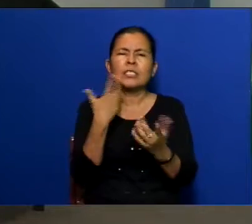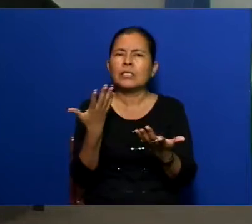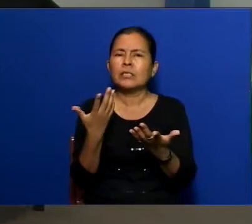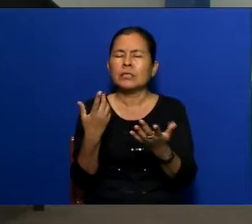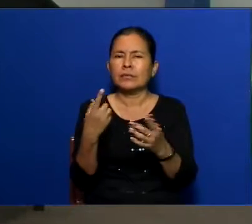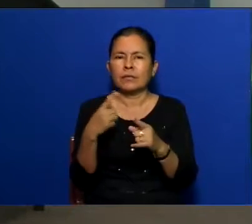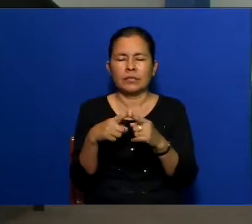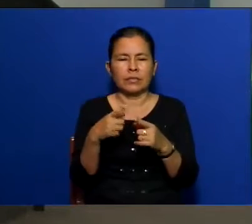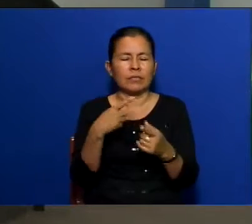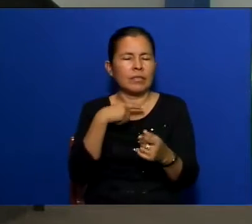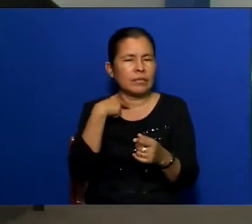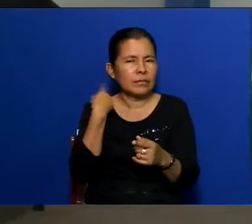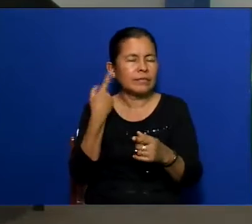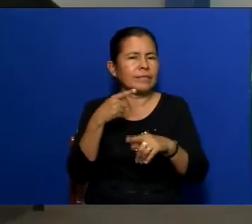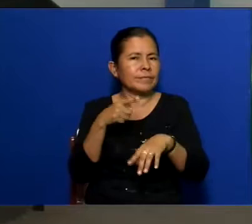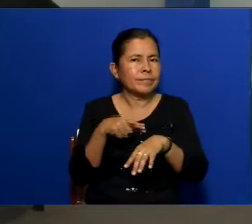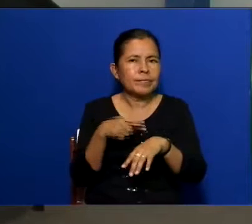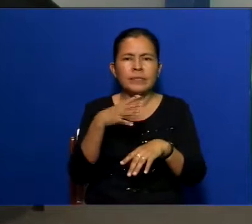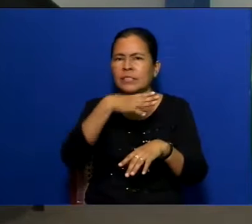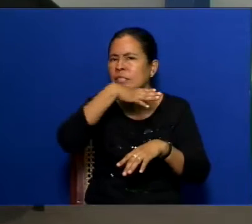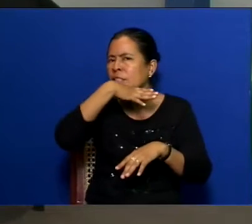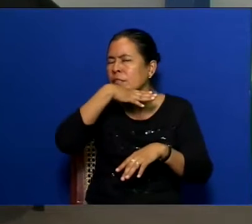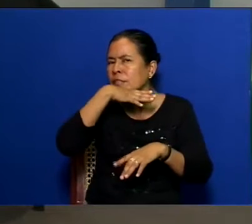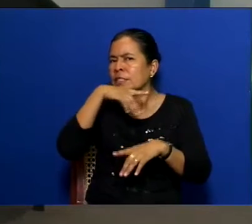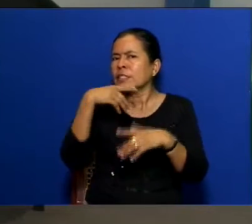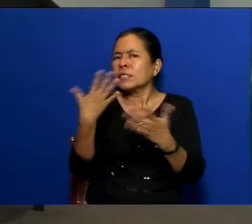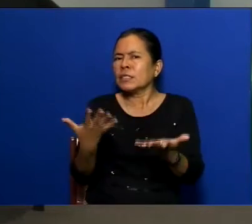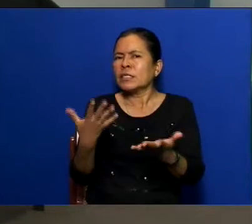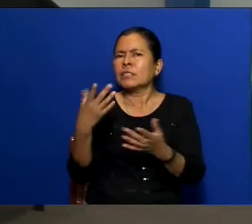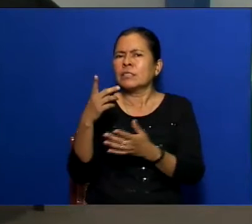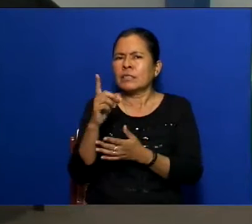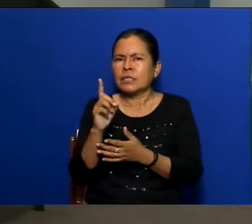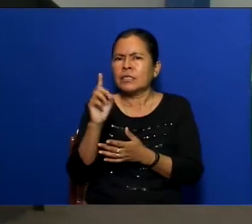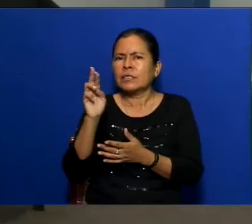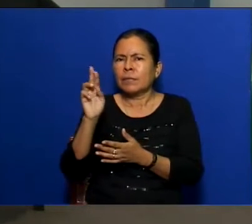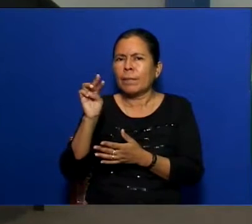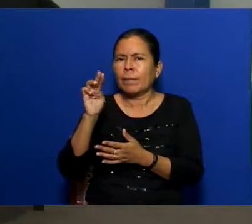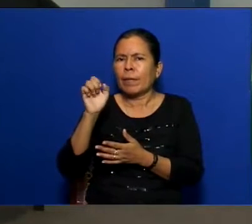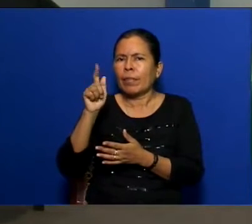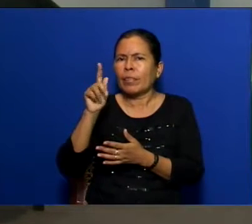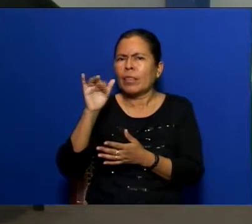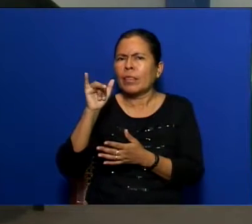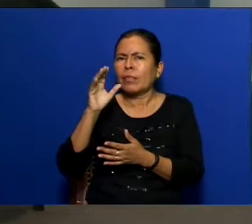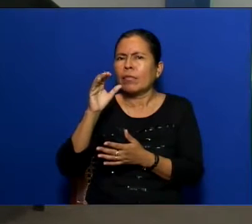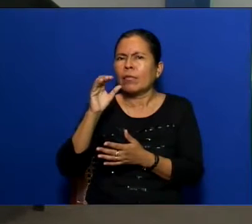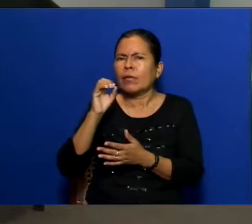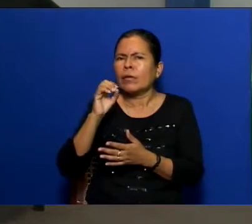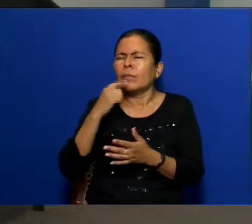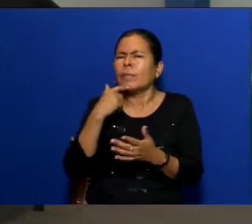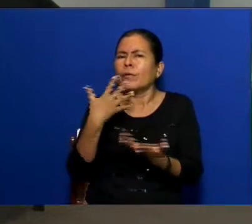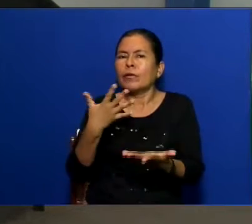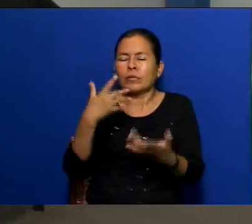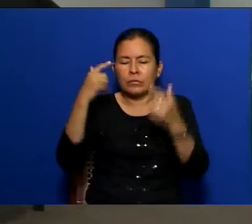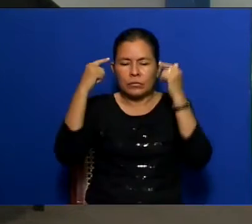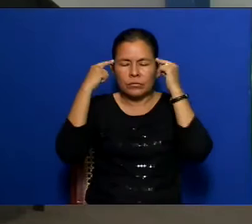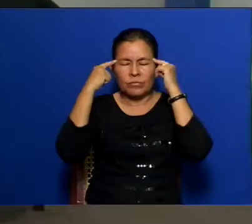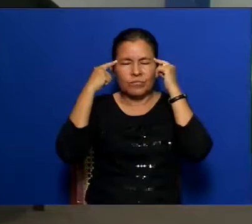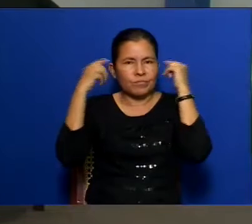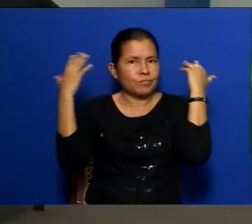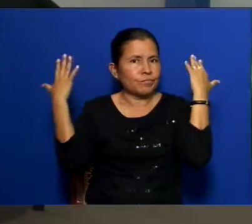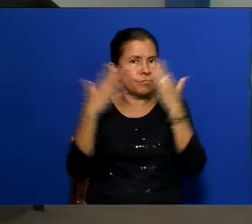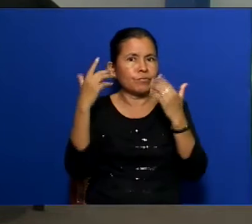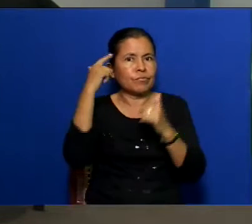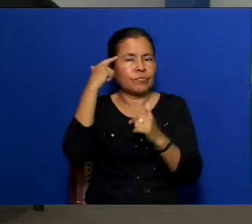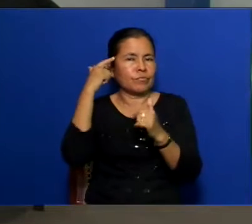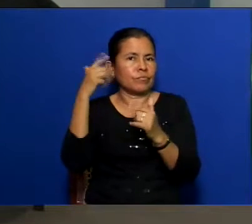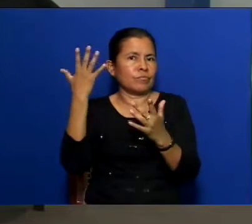son dramáticas. Son dramáticas porque afecta su aparato psíquico, y